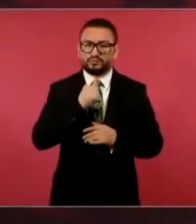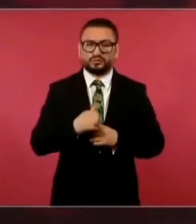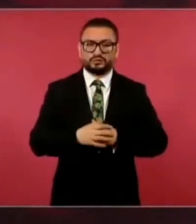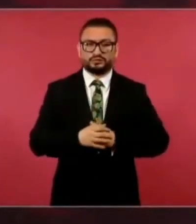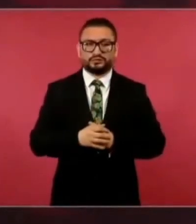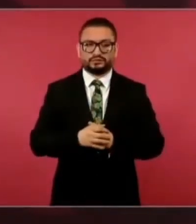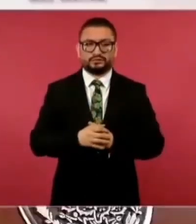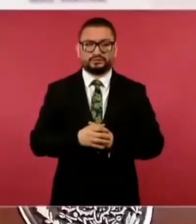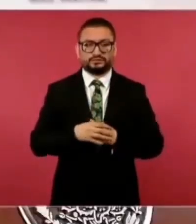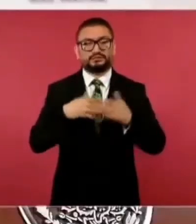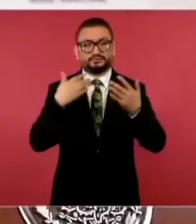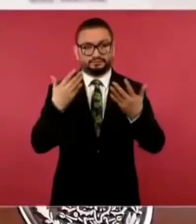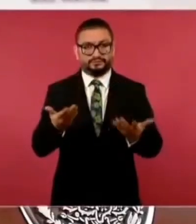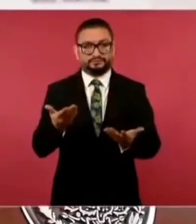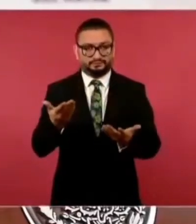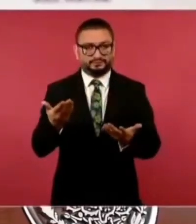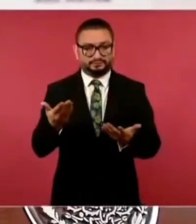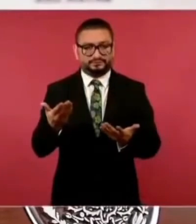O sea,